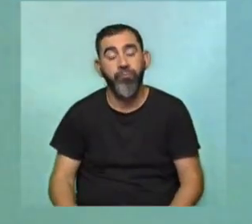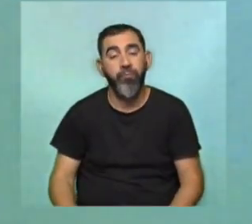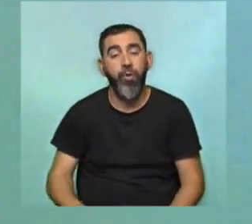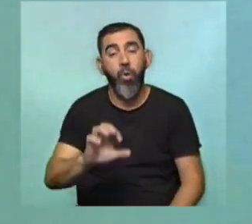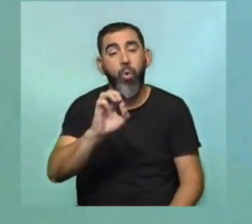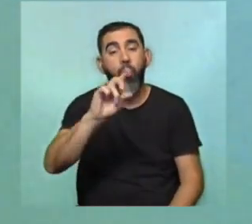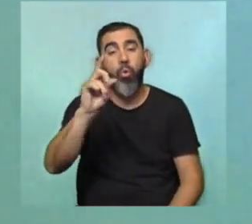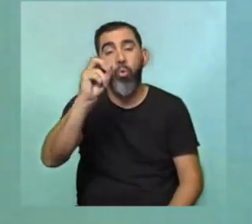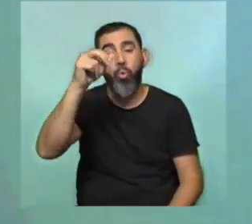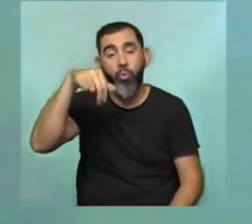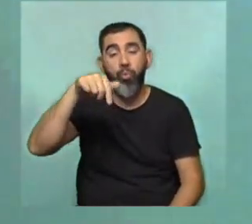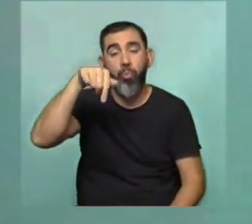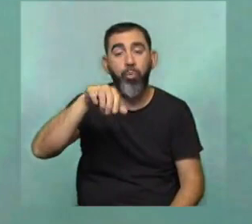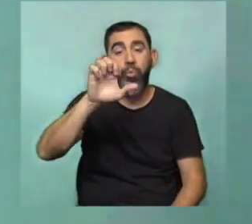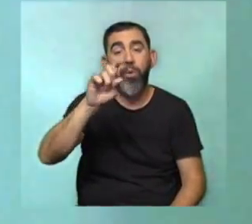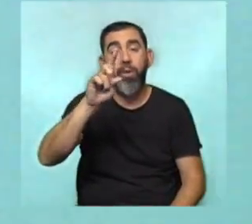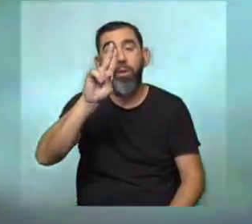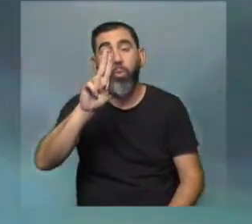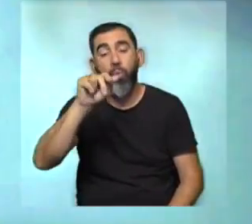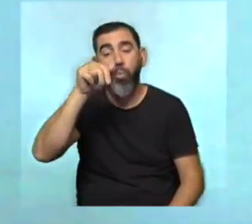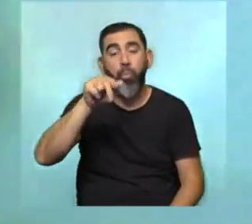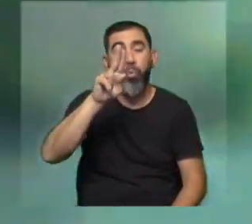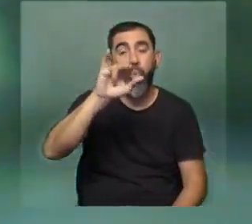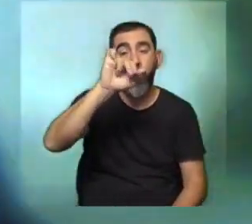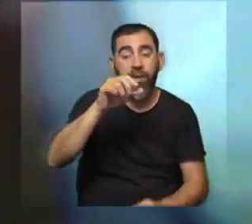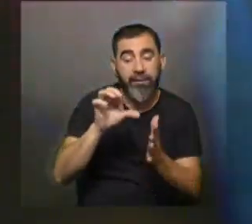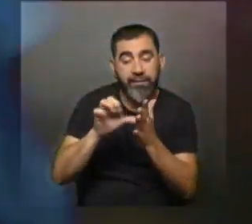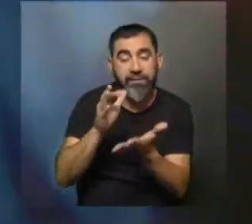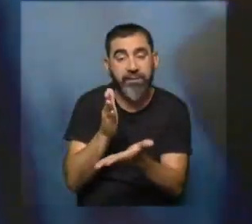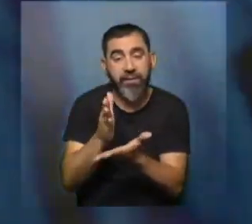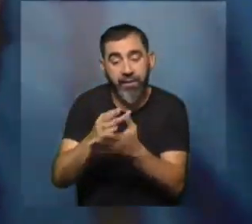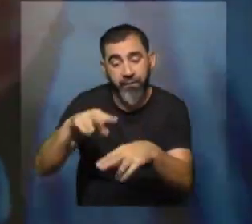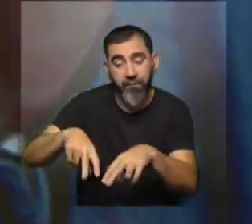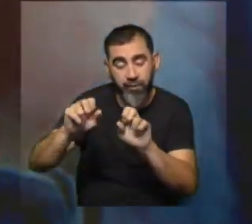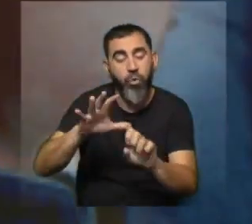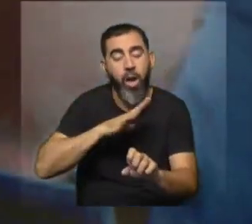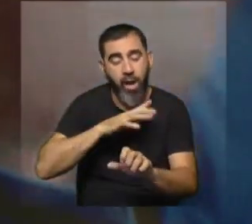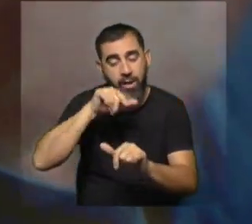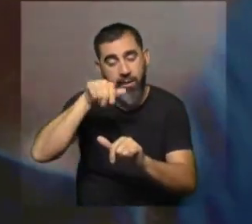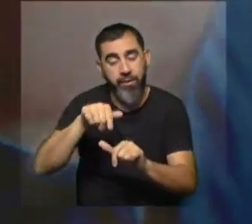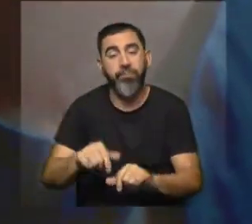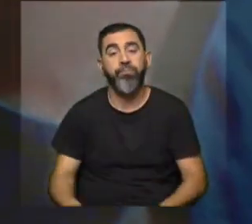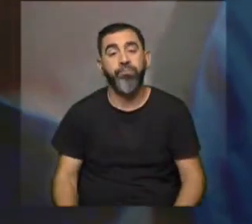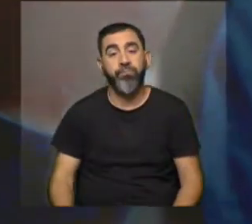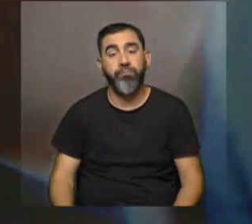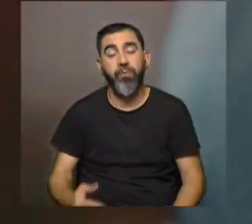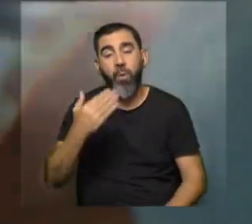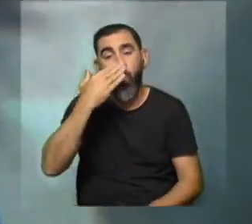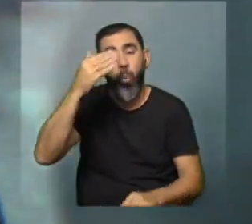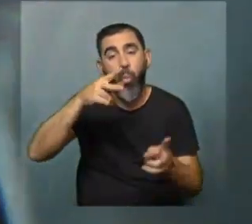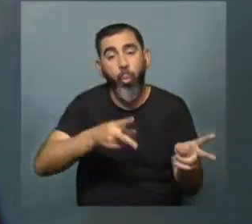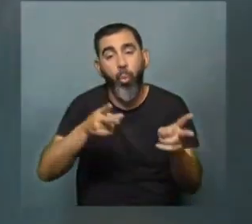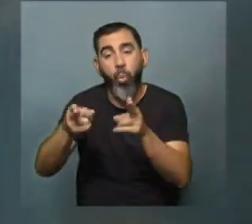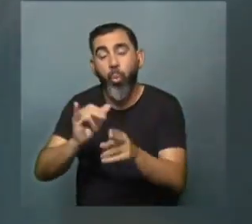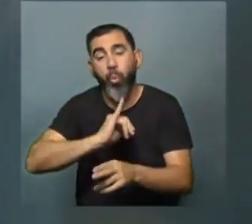odon.edu.ui, y allí en la sección Servicios Asistenciales se puede encontrar análisis clínico de saliva. En la última parte